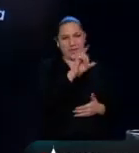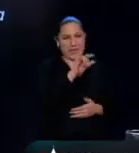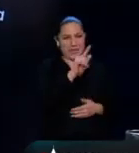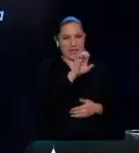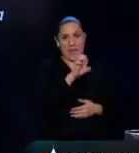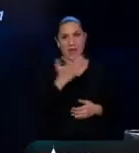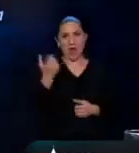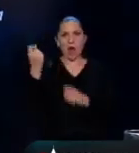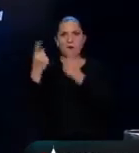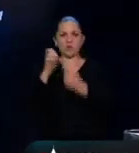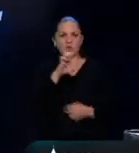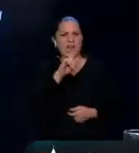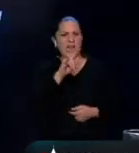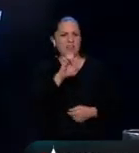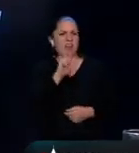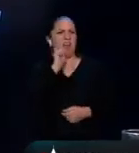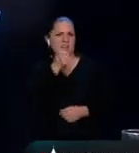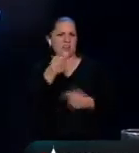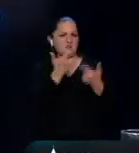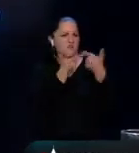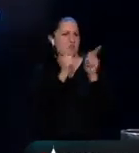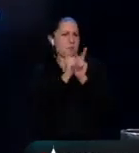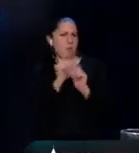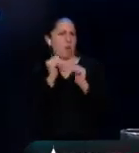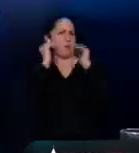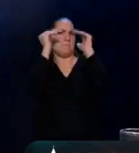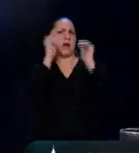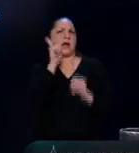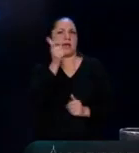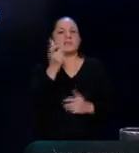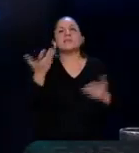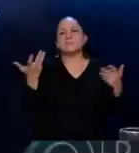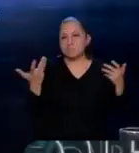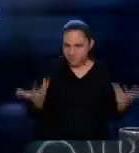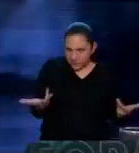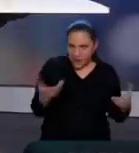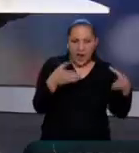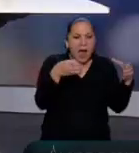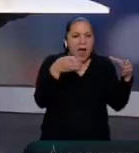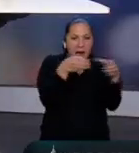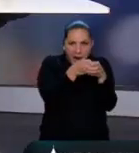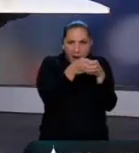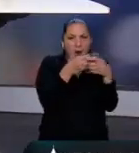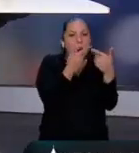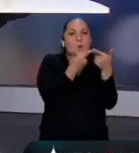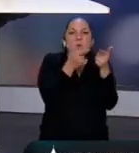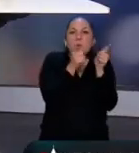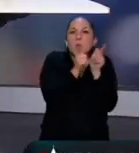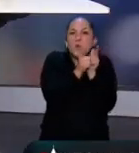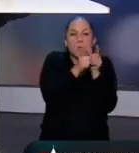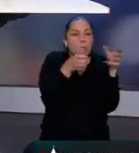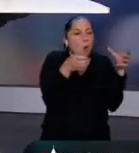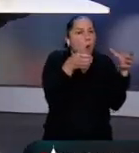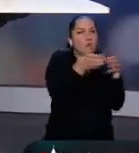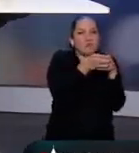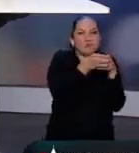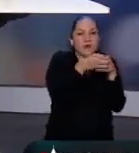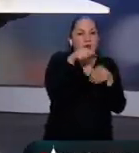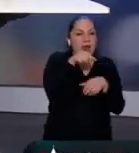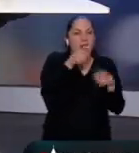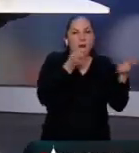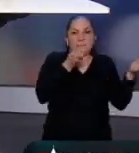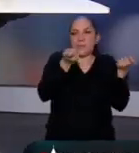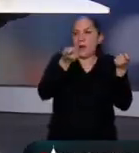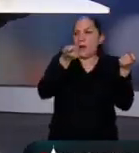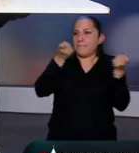refieres con la élite? Bueno, la élite es ese pequeño grupo que dirige algo y que tiene acaparado las